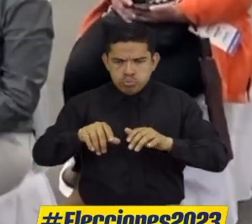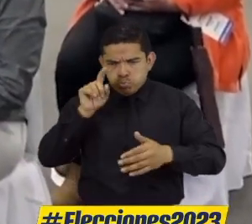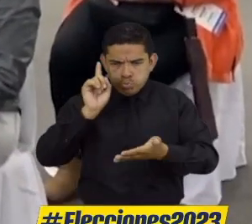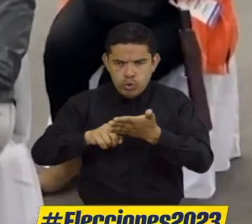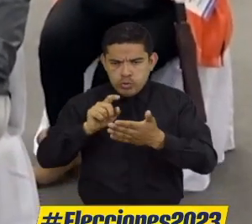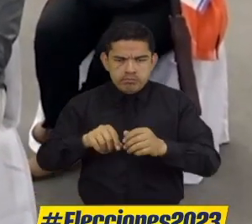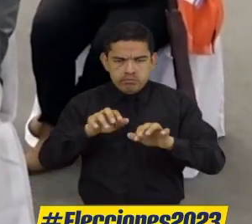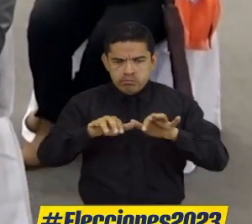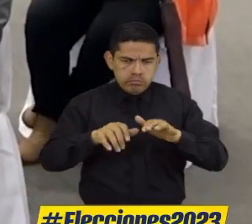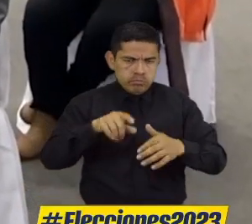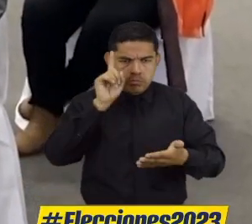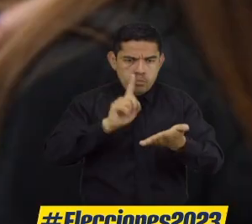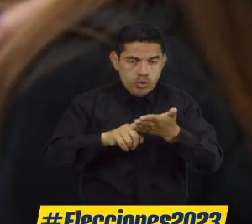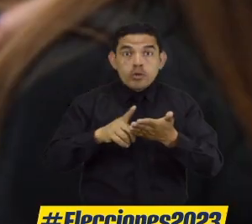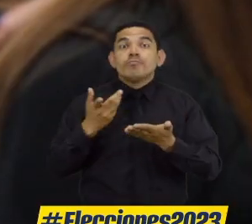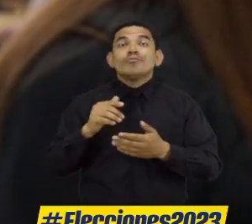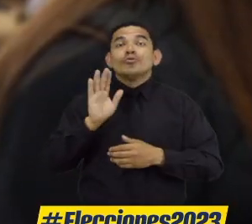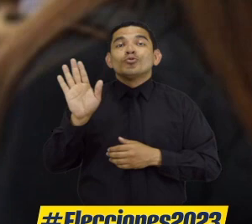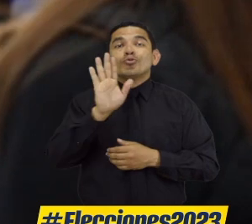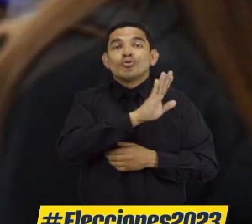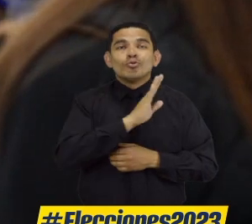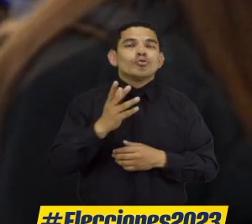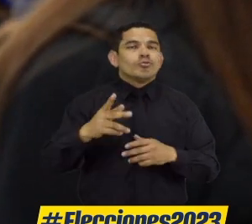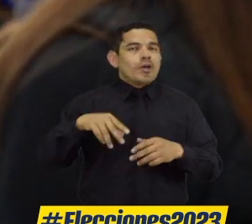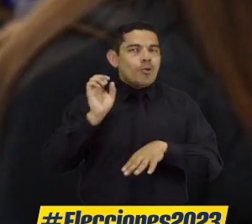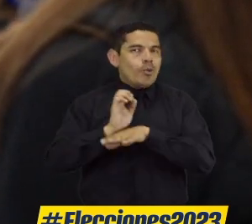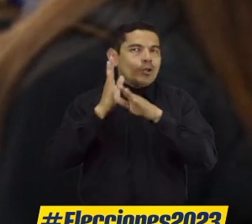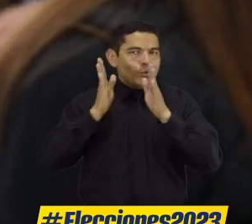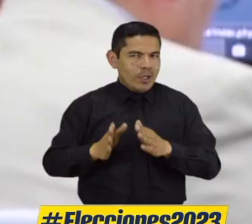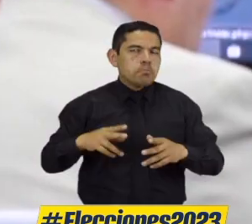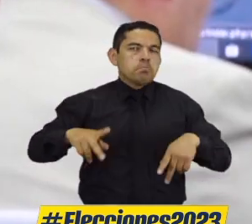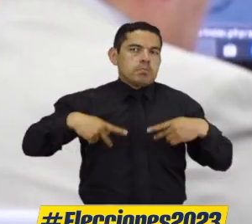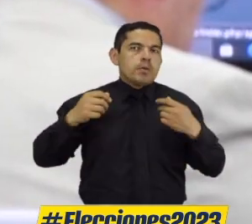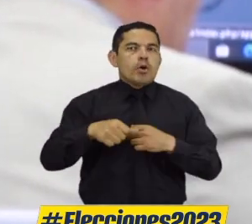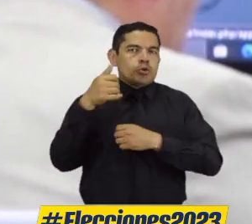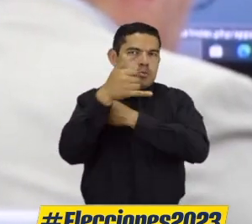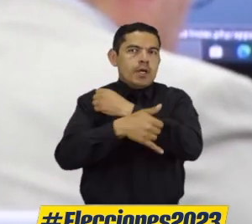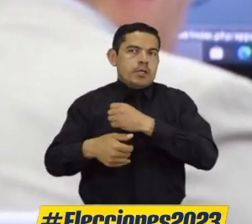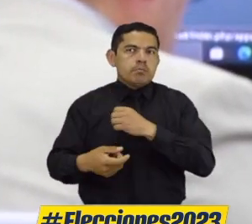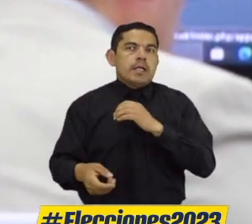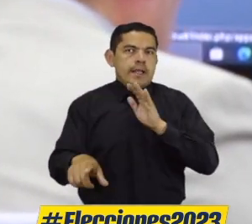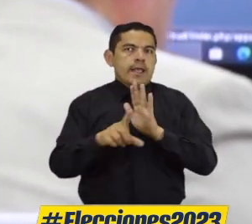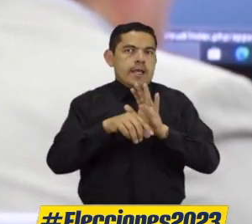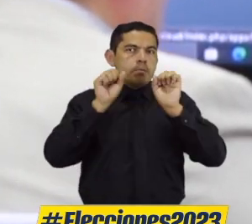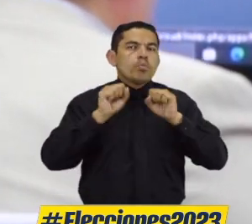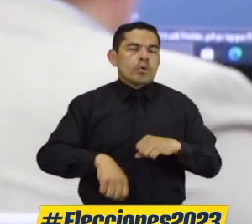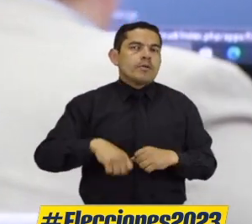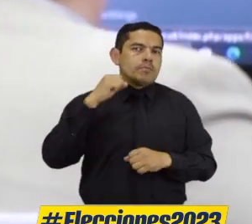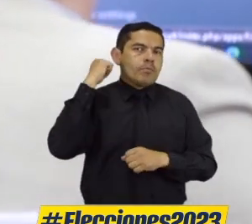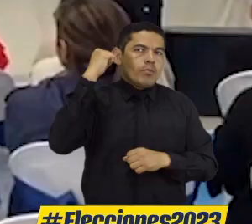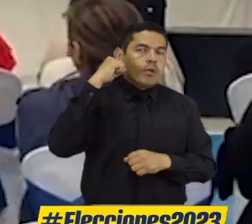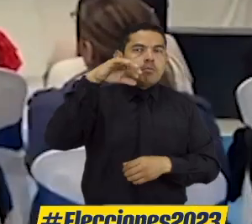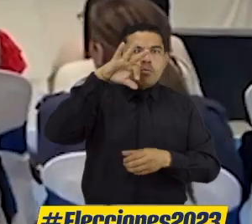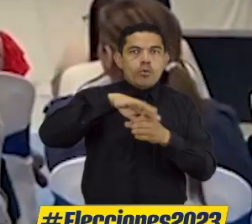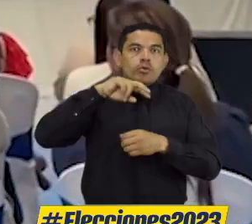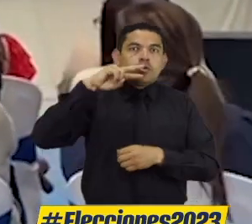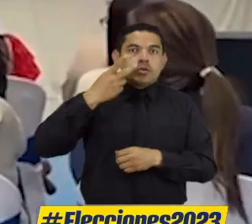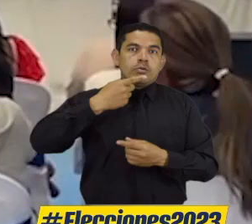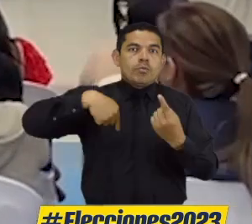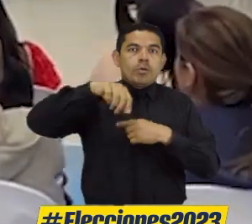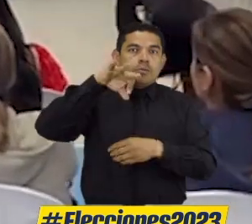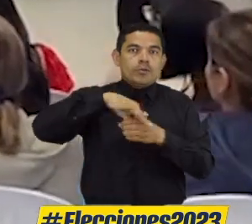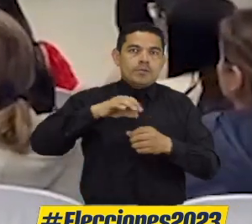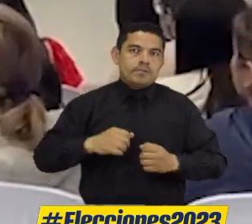y logística para los ecuatorianos que habitan y están empadronados en el exterior ejerzan su derecho al voto en la segunda vuelta